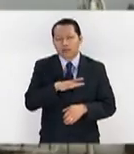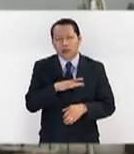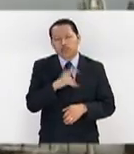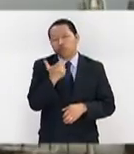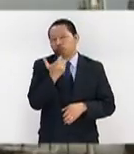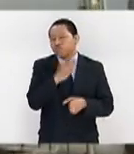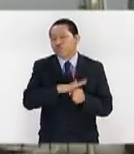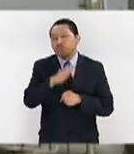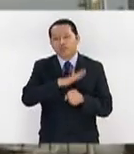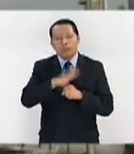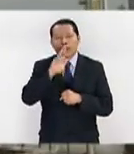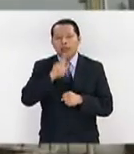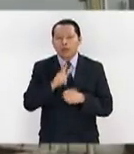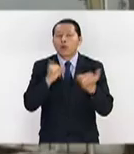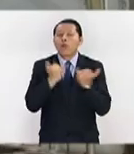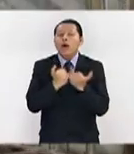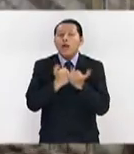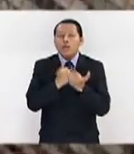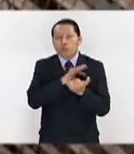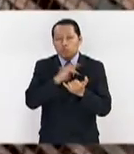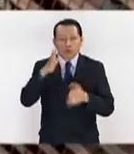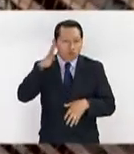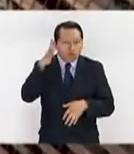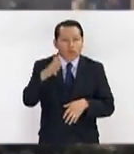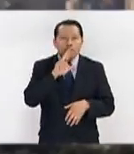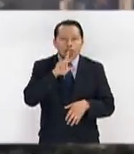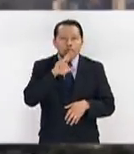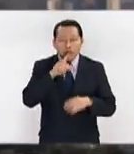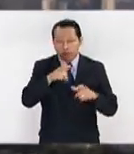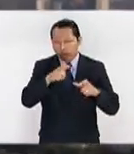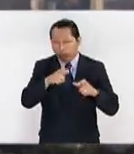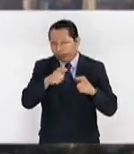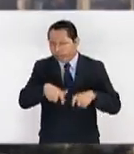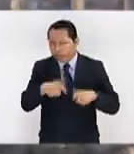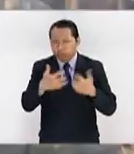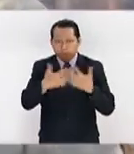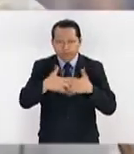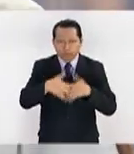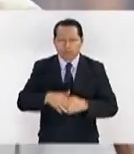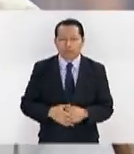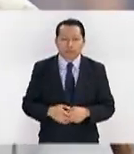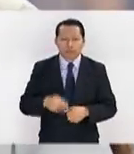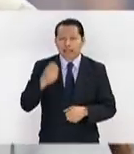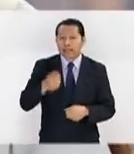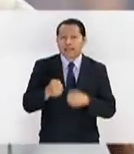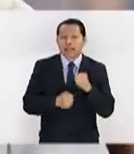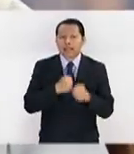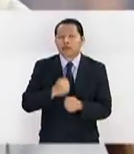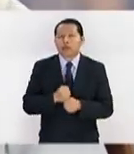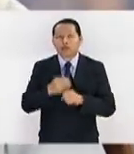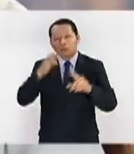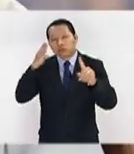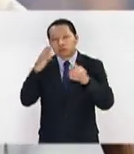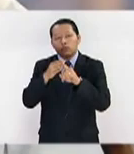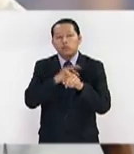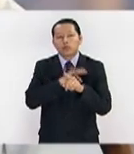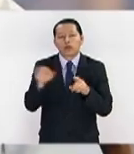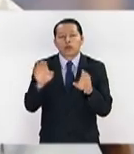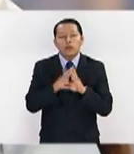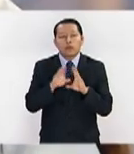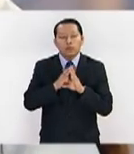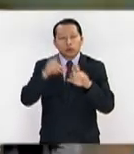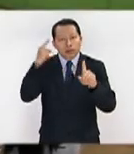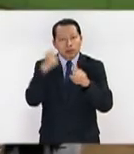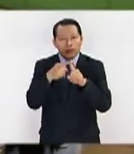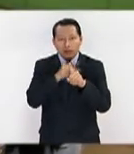y mejorables, además con buenas perspectivas de producción. Este año estamos en ruta a cumplir nuestra